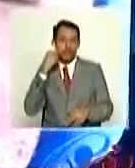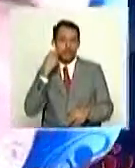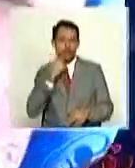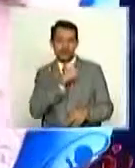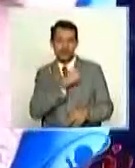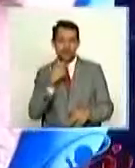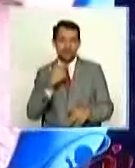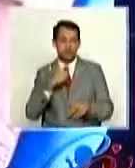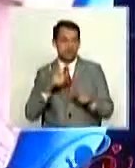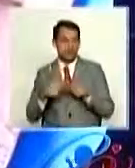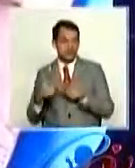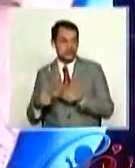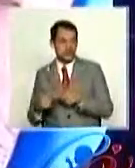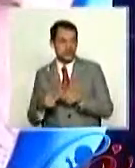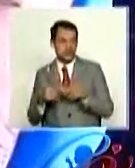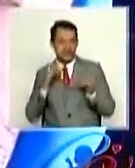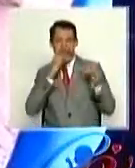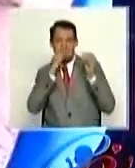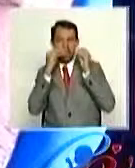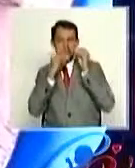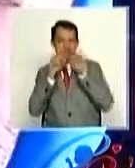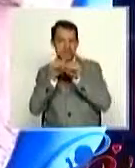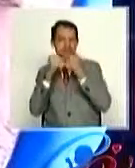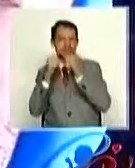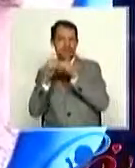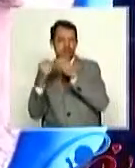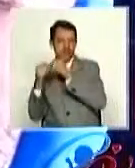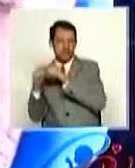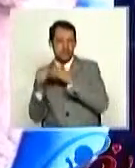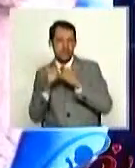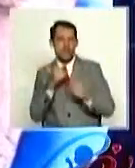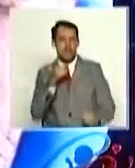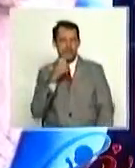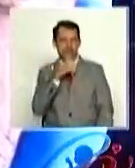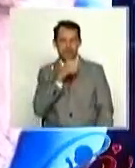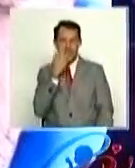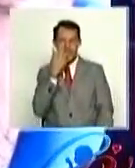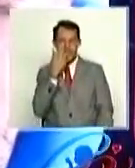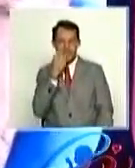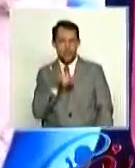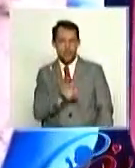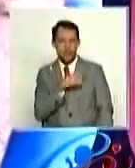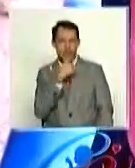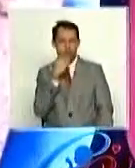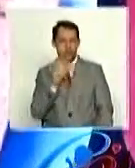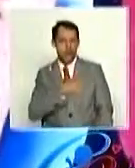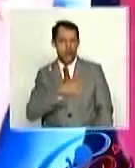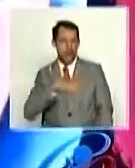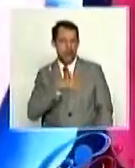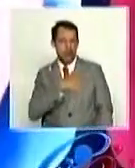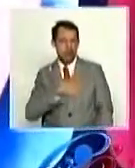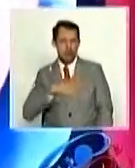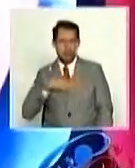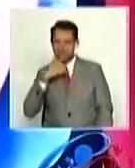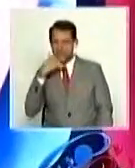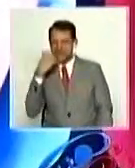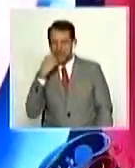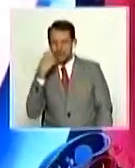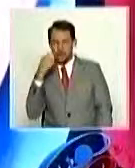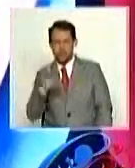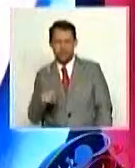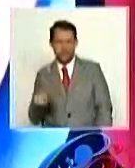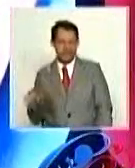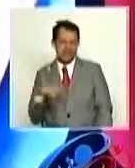restos radiculares totalmente petrificados, eran de este color ya completamente negro,